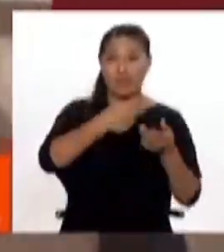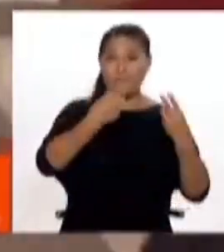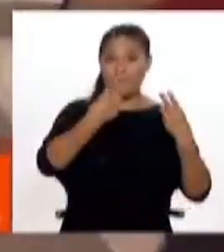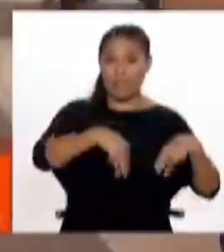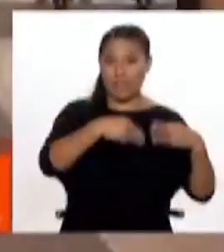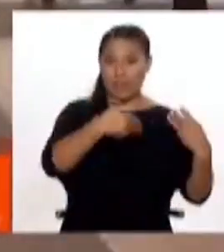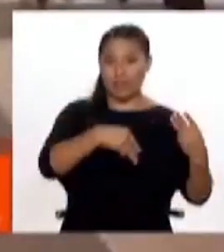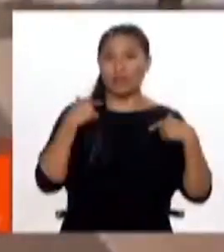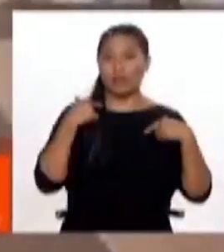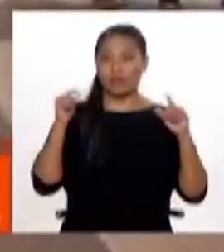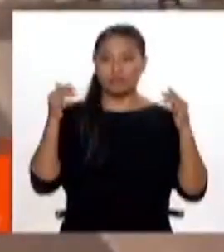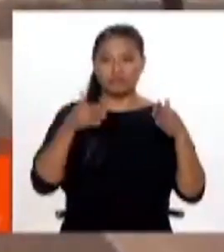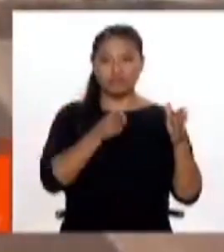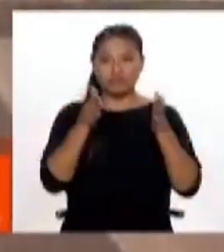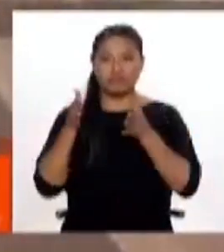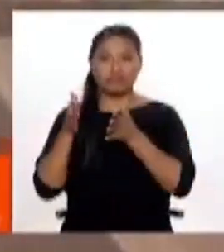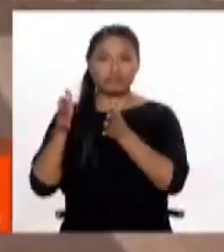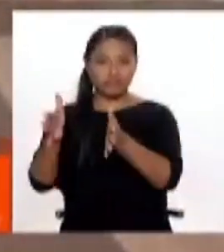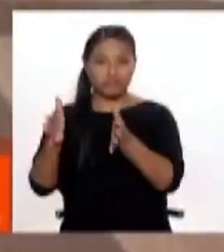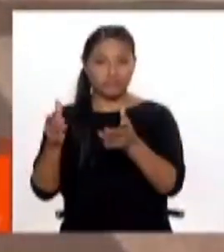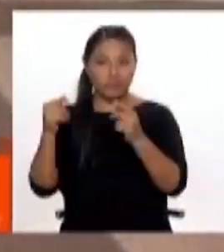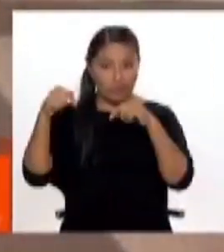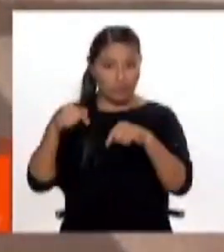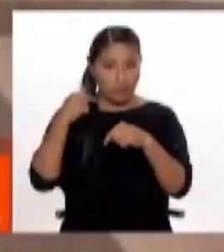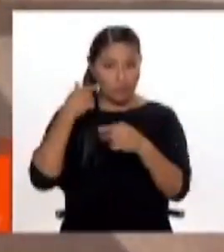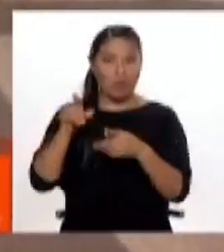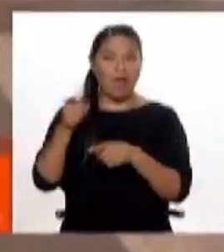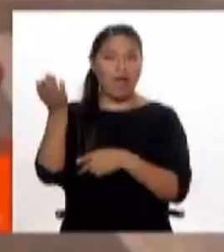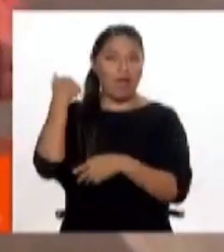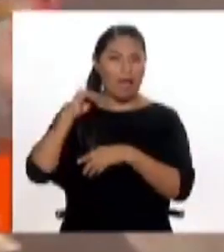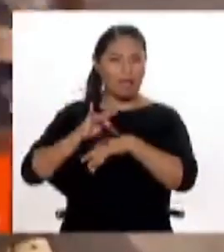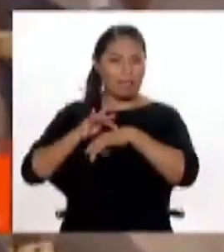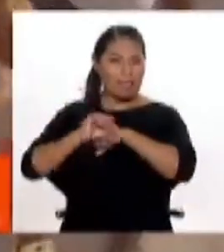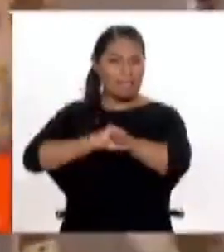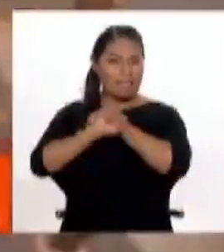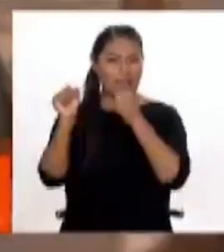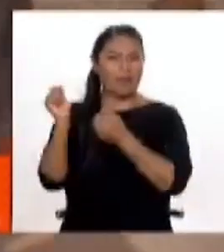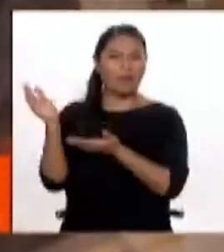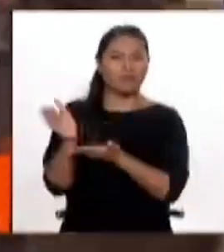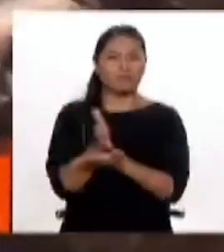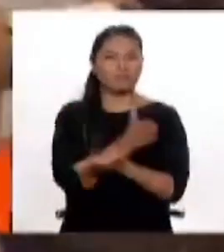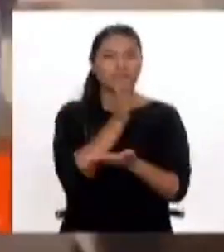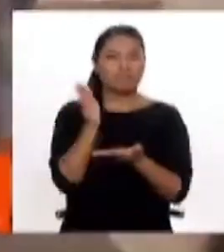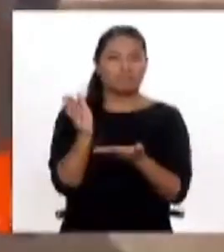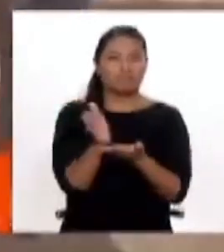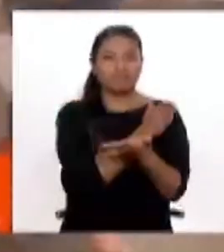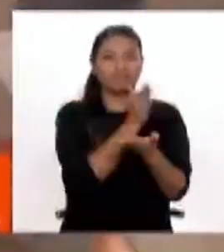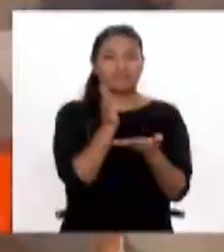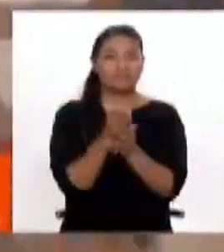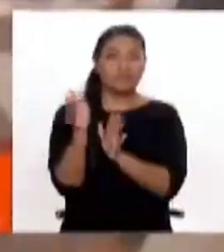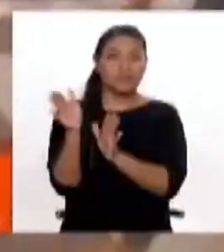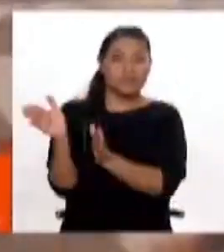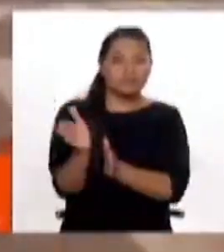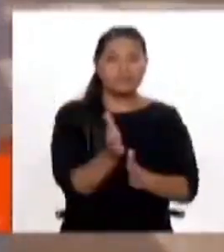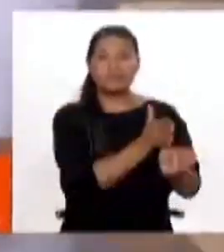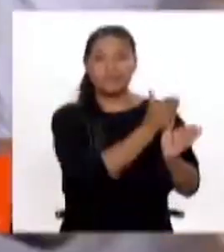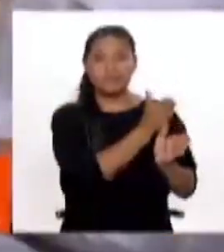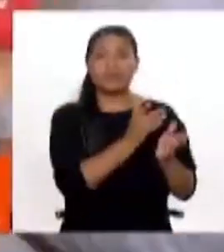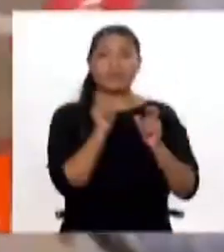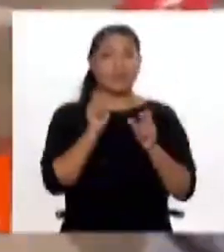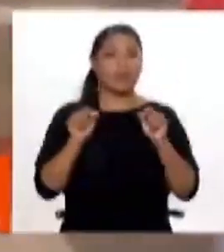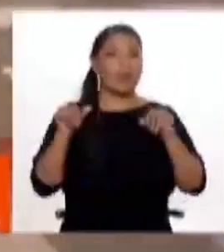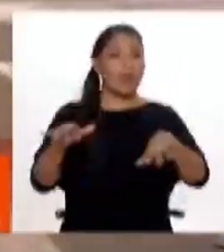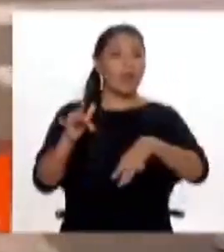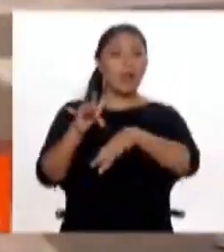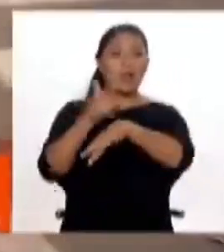las autoridades iniciaron con este operativo de desalojo de comerciantes informales y a esta hora de la tarde permanecen libres las